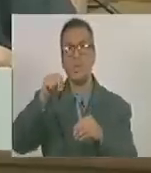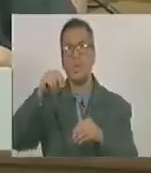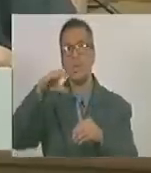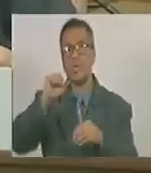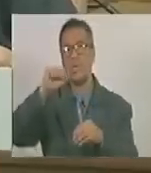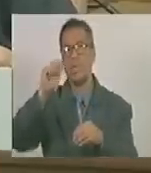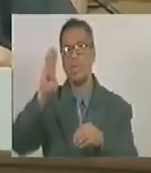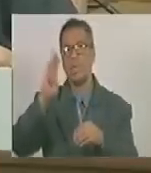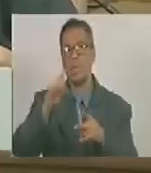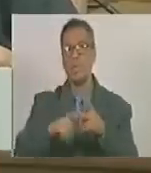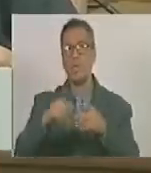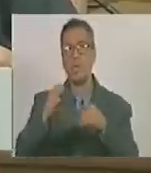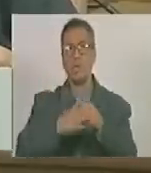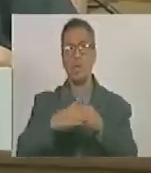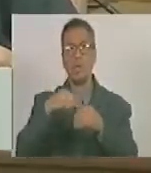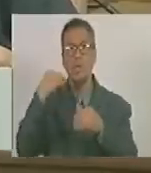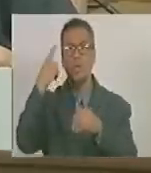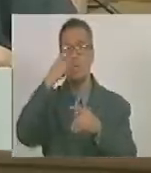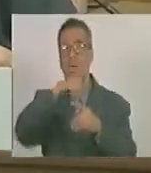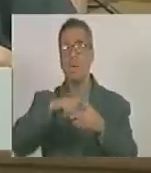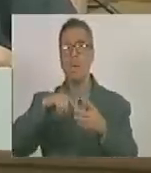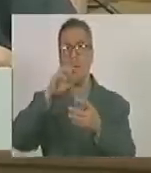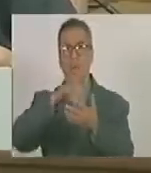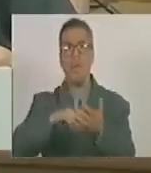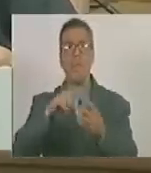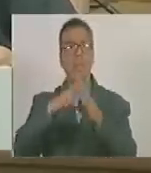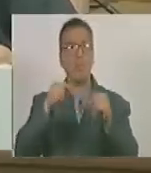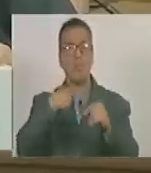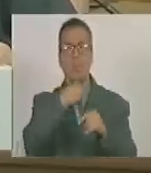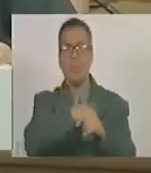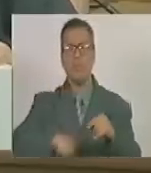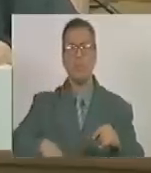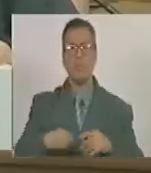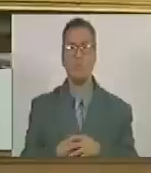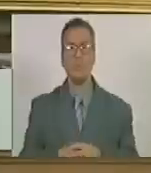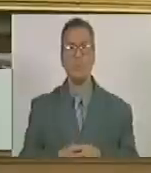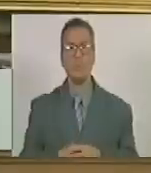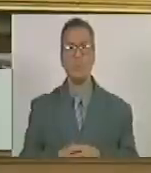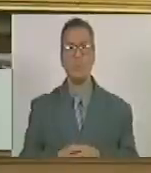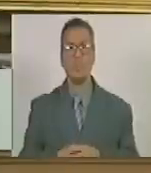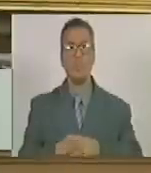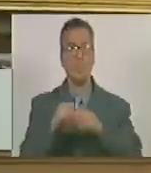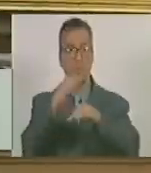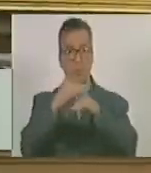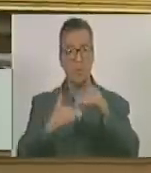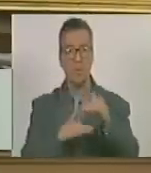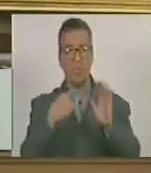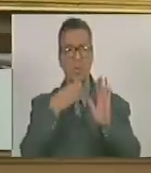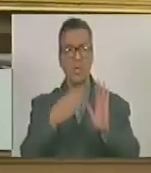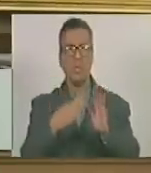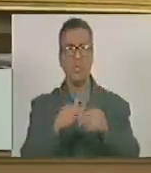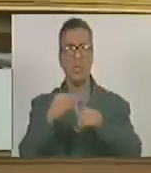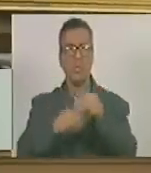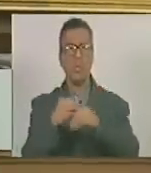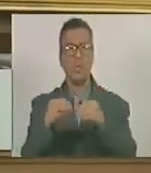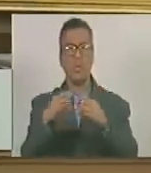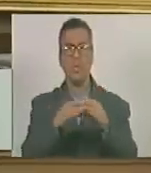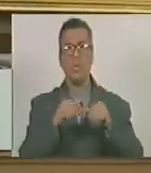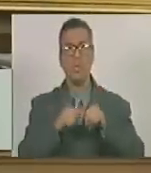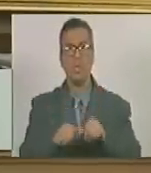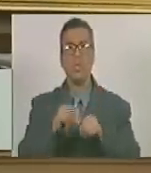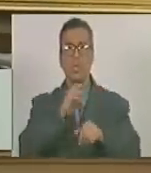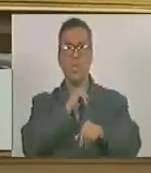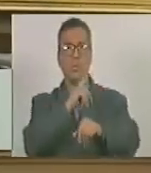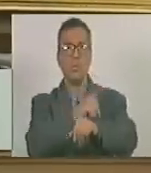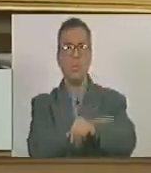del Chad, de Sierra Leona y de Liberia. Es todo, ciudadano presidente. Por favor, subsecretaria, sírvase a remitir a la Comisión Permanente de